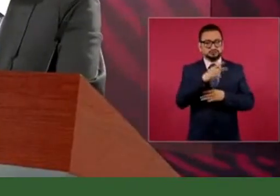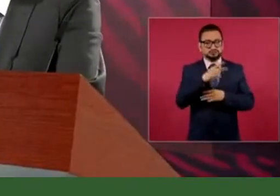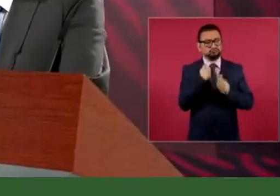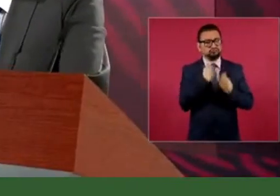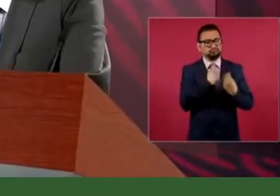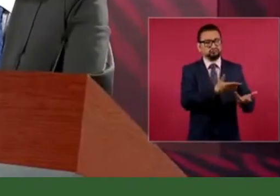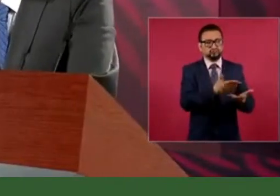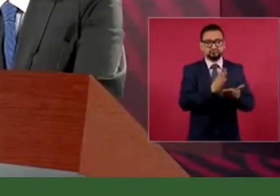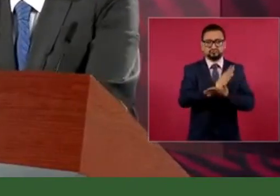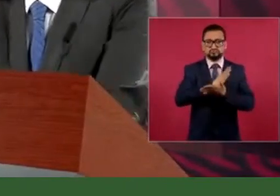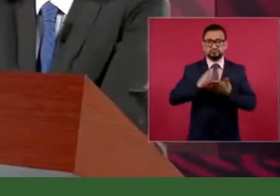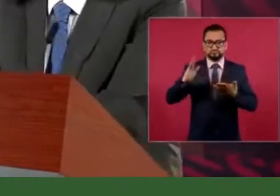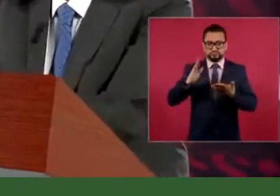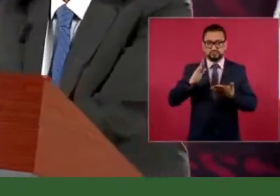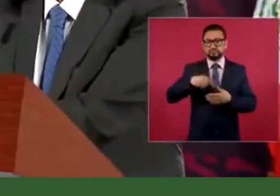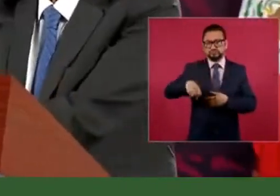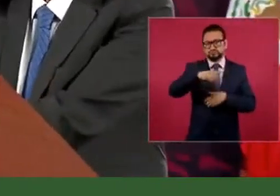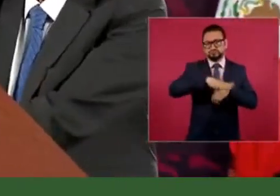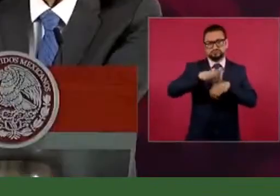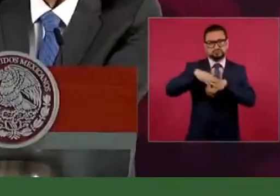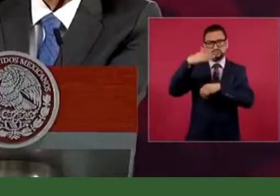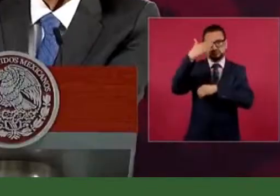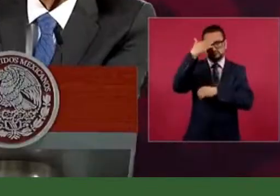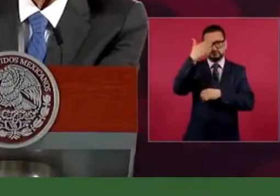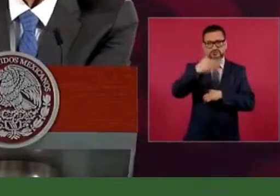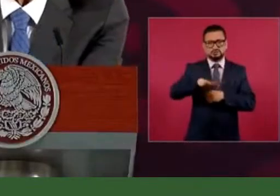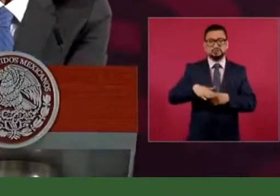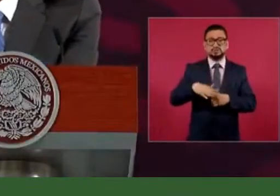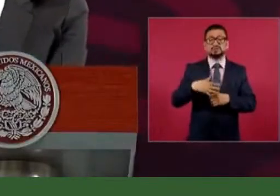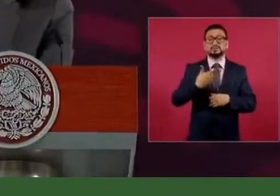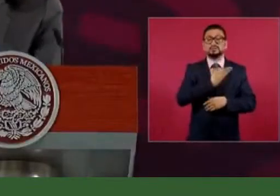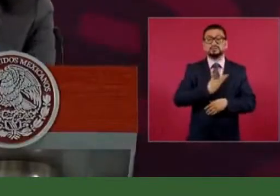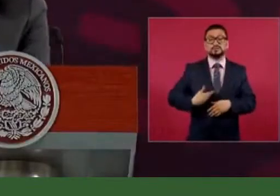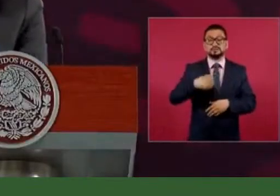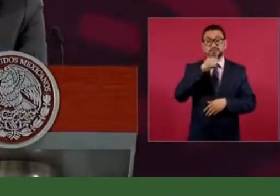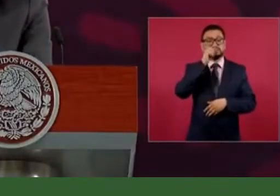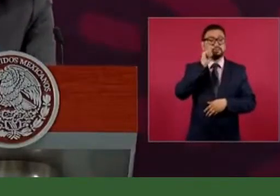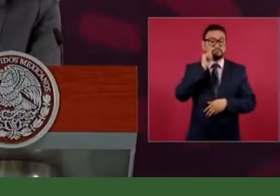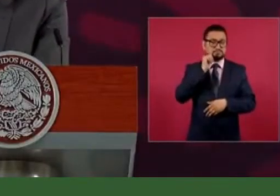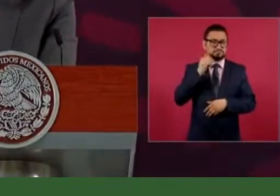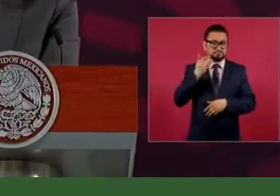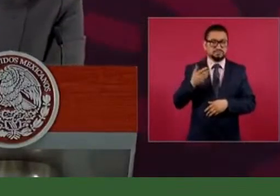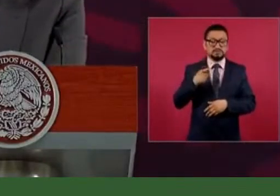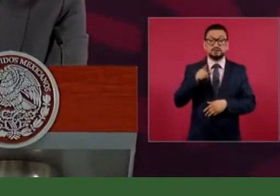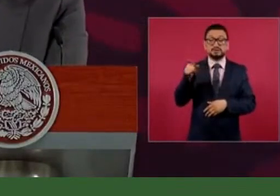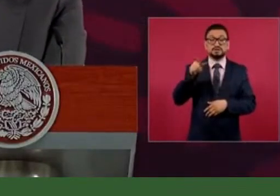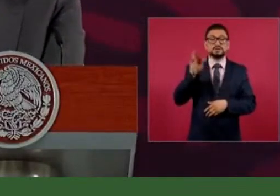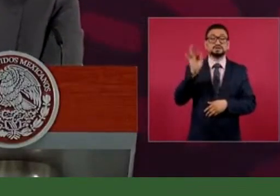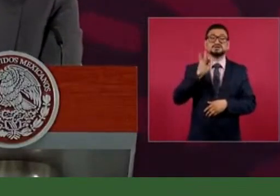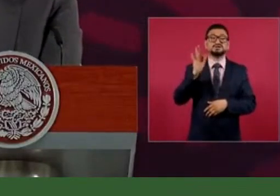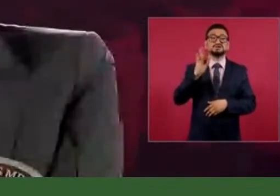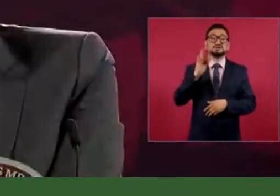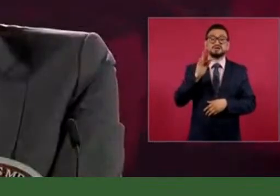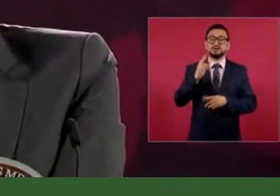Y también que se sepa, ¿no? El presidente Juárez puede ser tachado